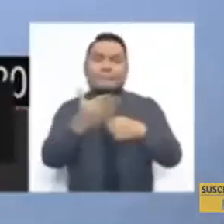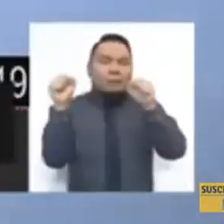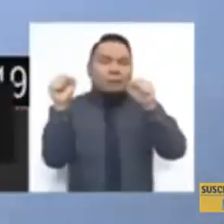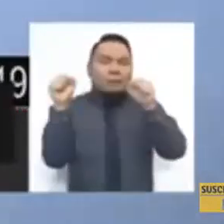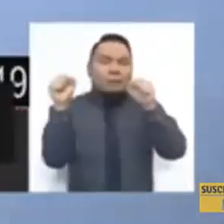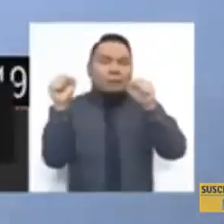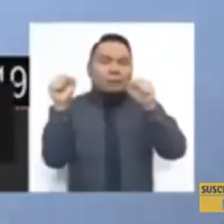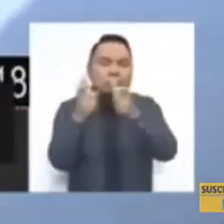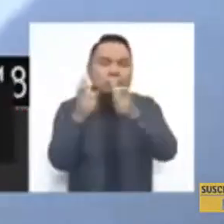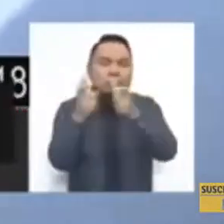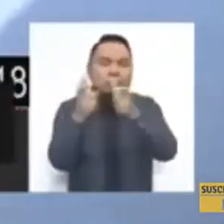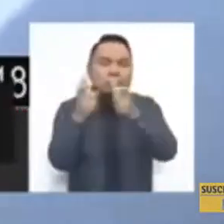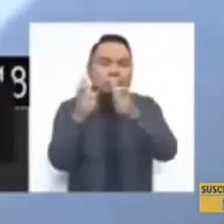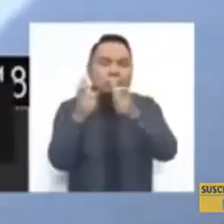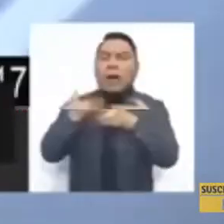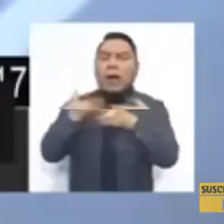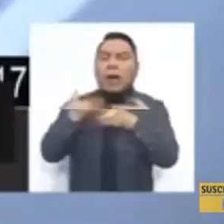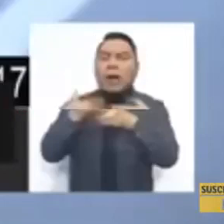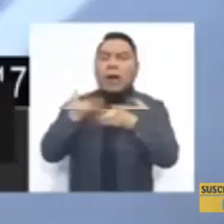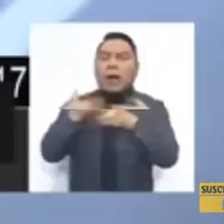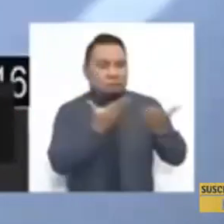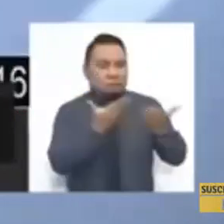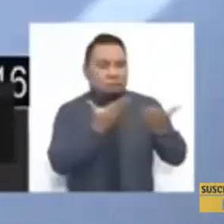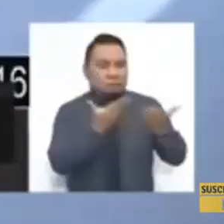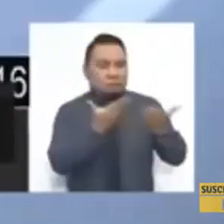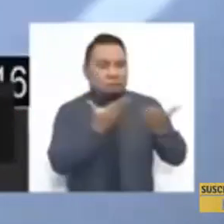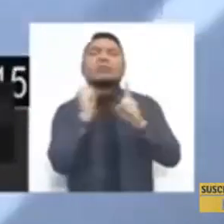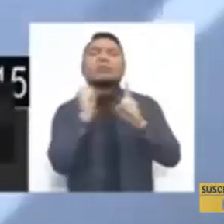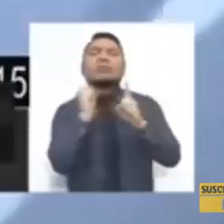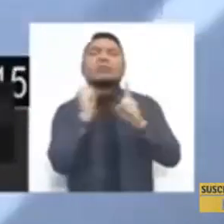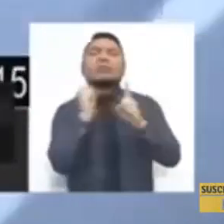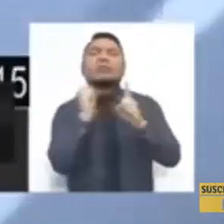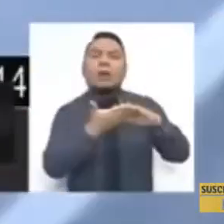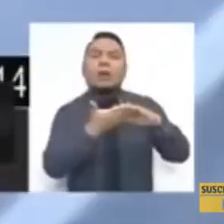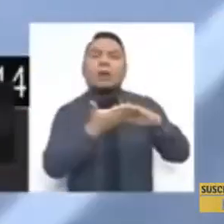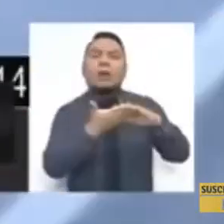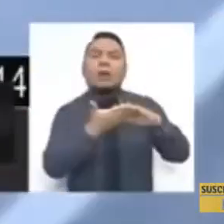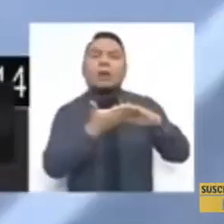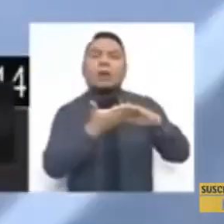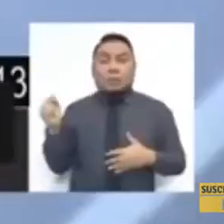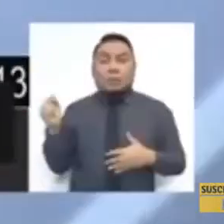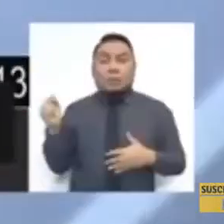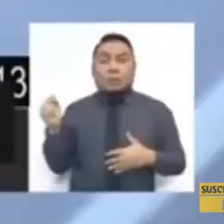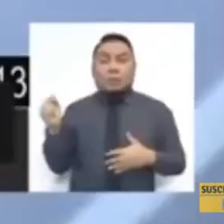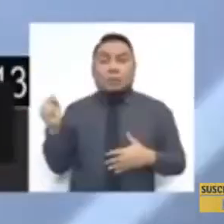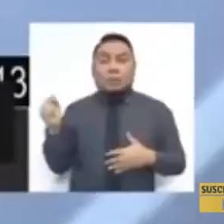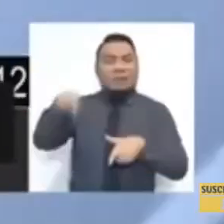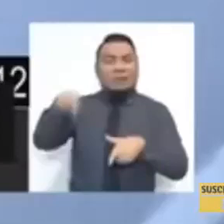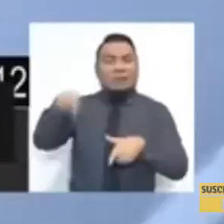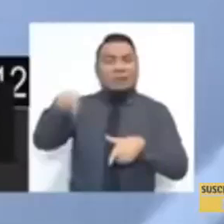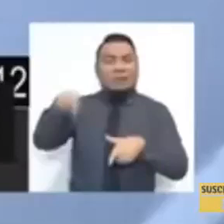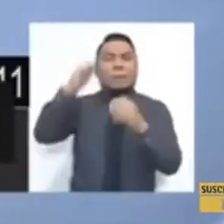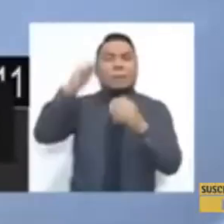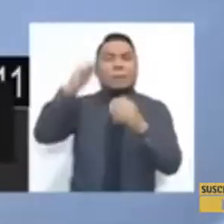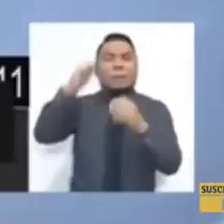servicio cuidando la salud social de mi pueblo. Vengo desde este espacio del Magisterio Nacional preocupado